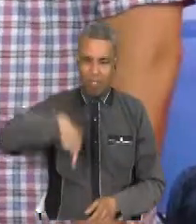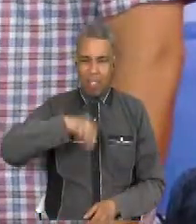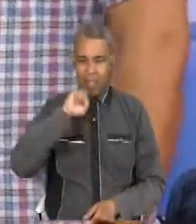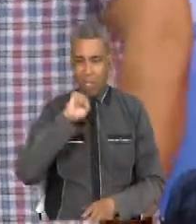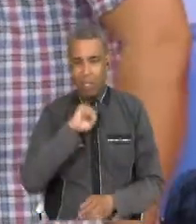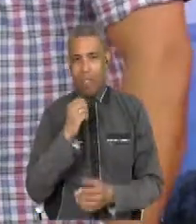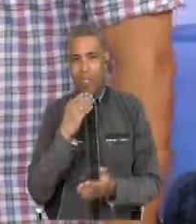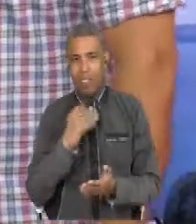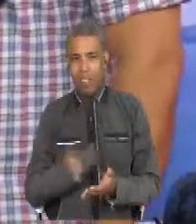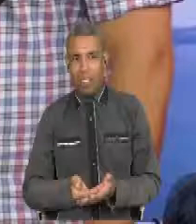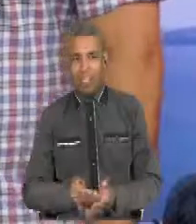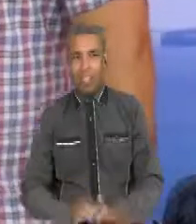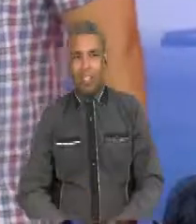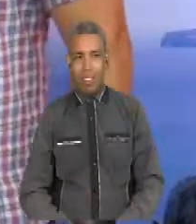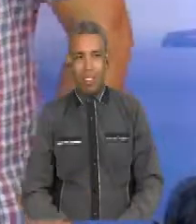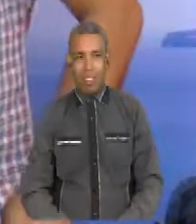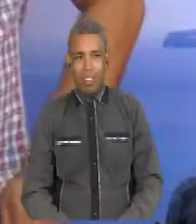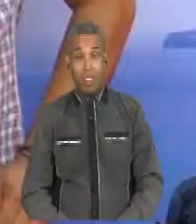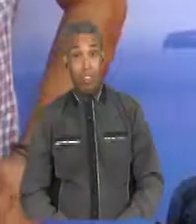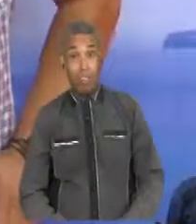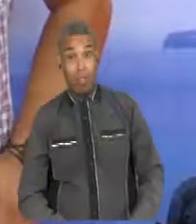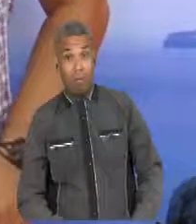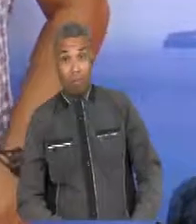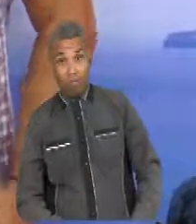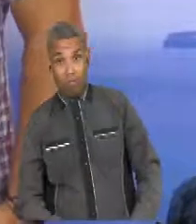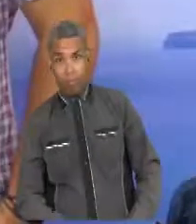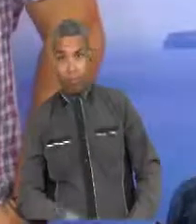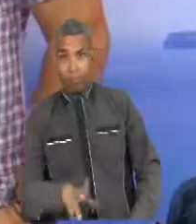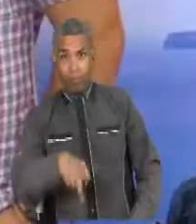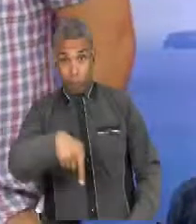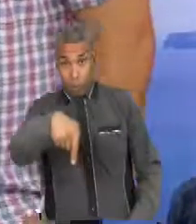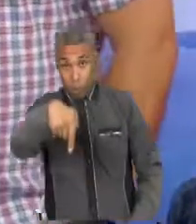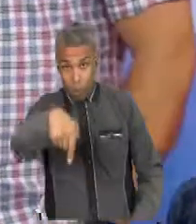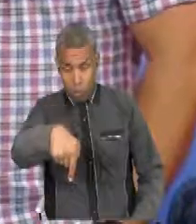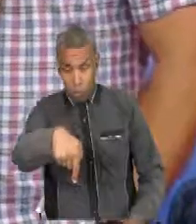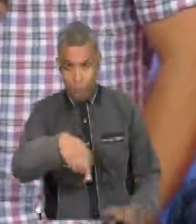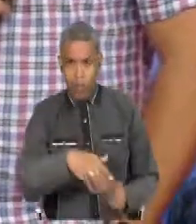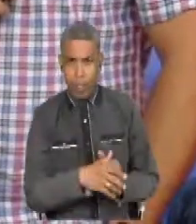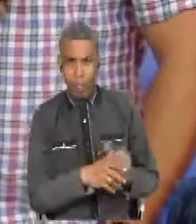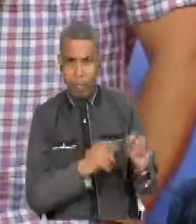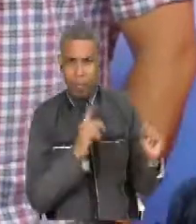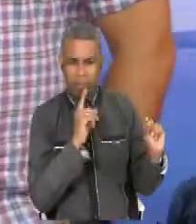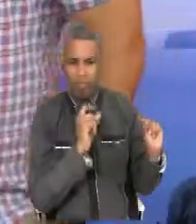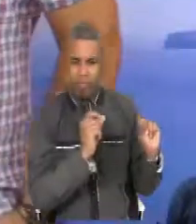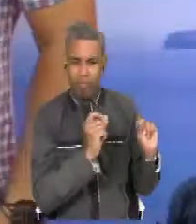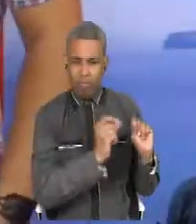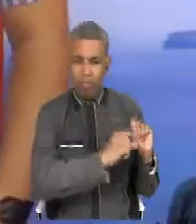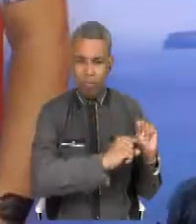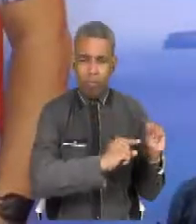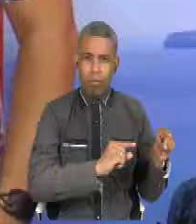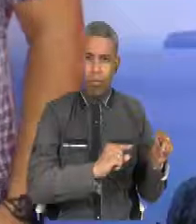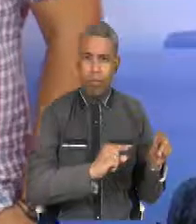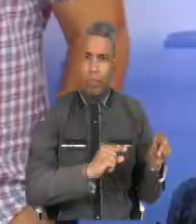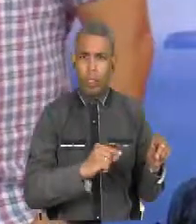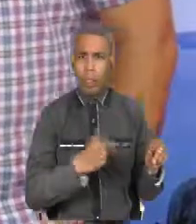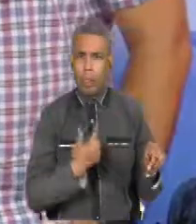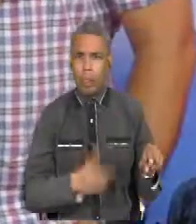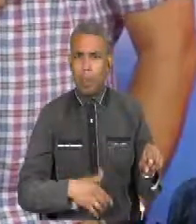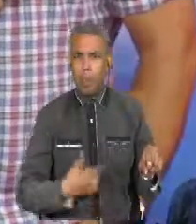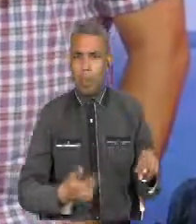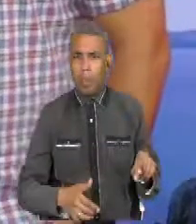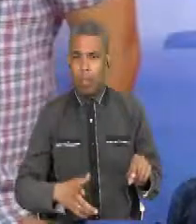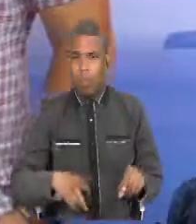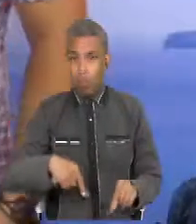supuesto. Claro que sí, es que yo les cuento a ustedes que el día de hoy tendremos una entrevista con un artista que no solamente es de talla